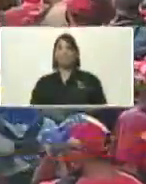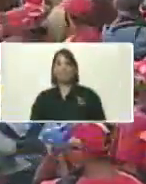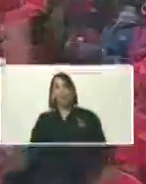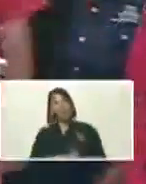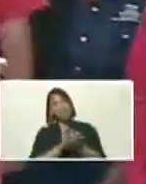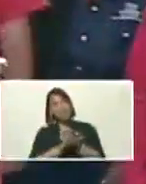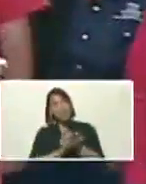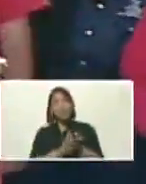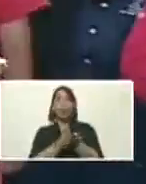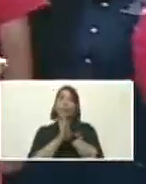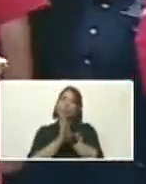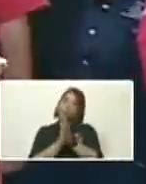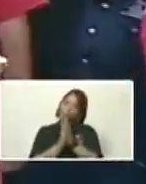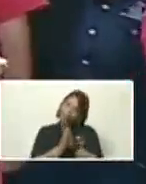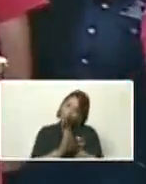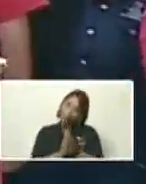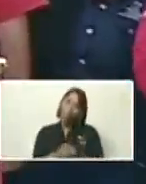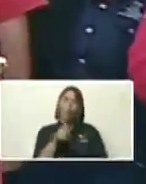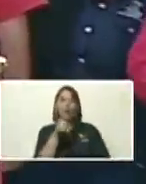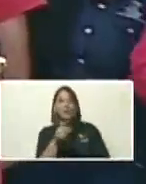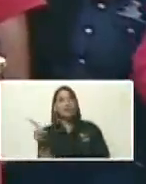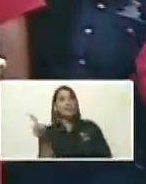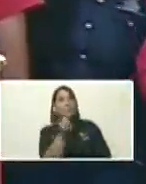Compadre, ese no es el video.